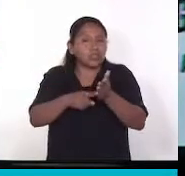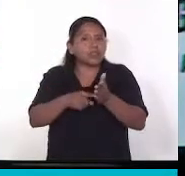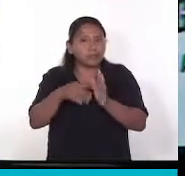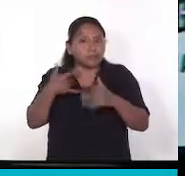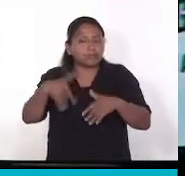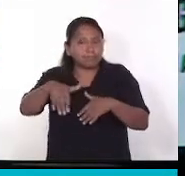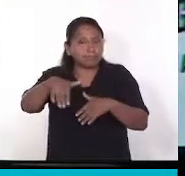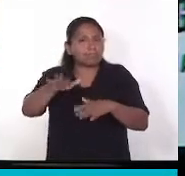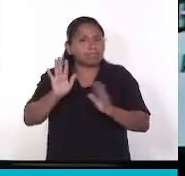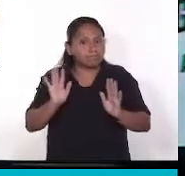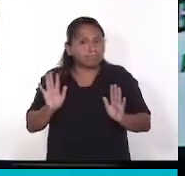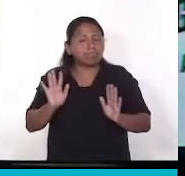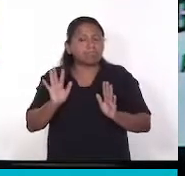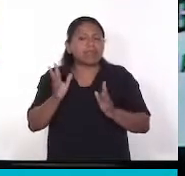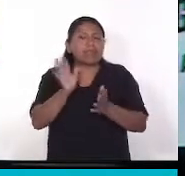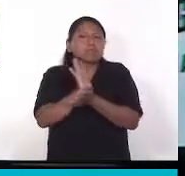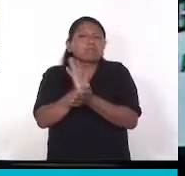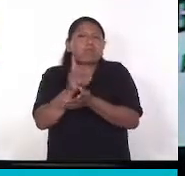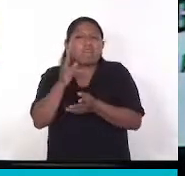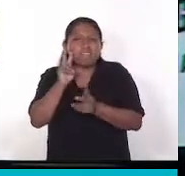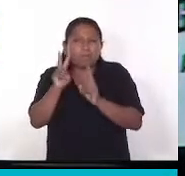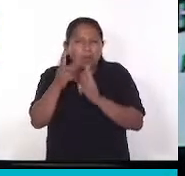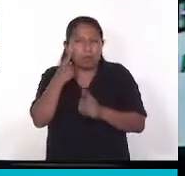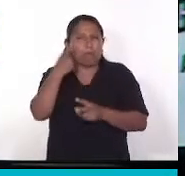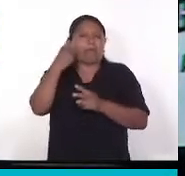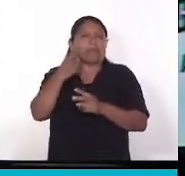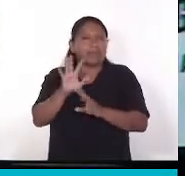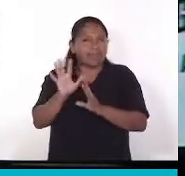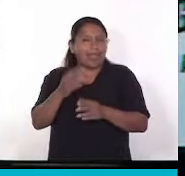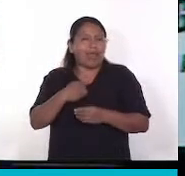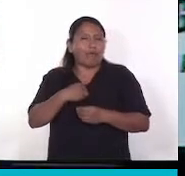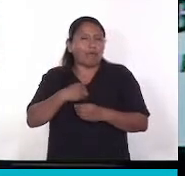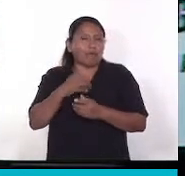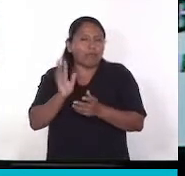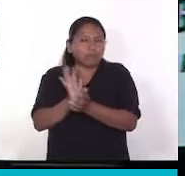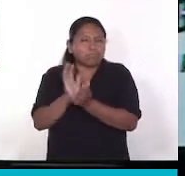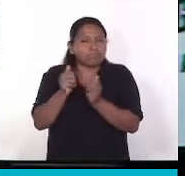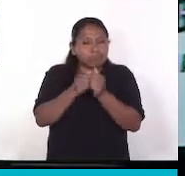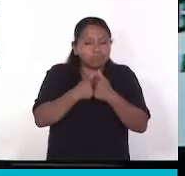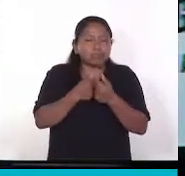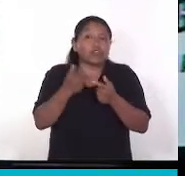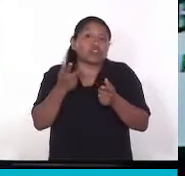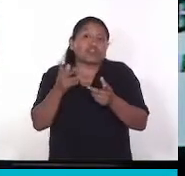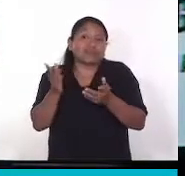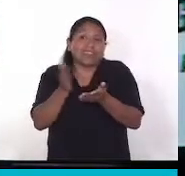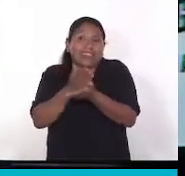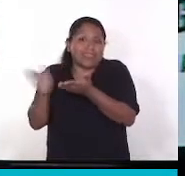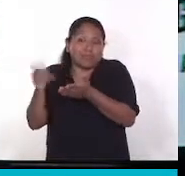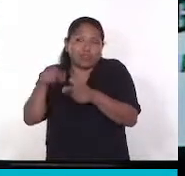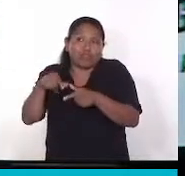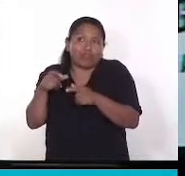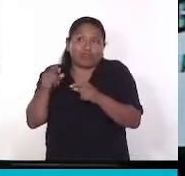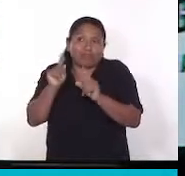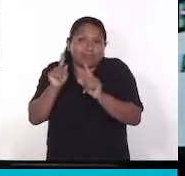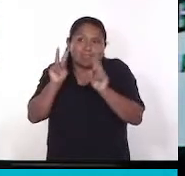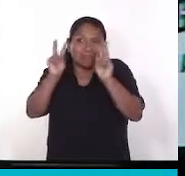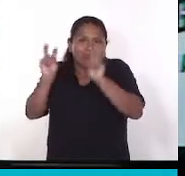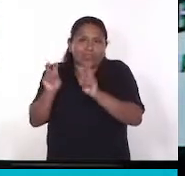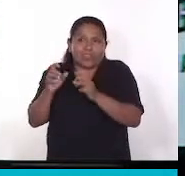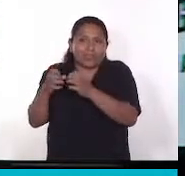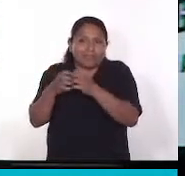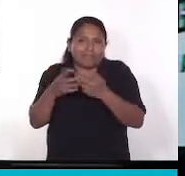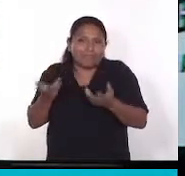vemos que hay una voluntad de tratar de esconder este debate, por eso también se sacó el consenso fiscal, que hoy se iba a discutir, y que justamente planteaba en